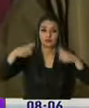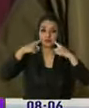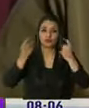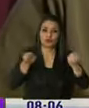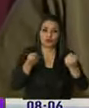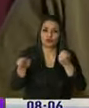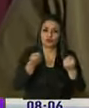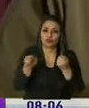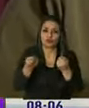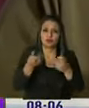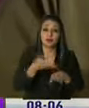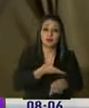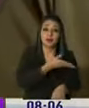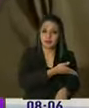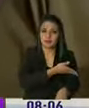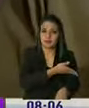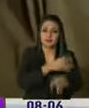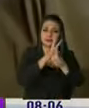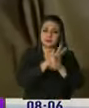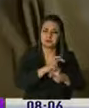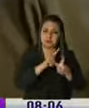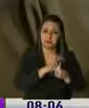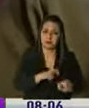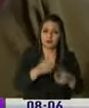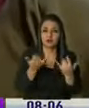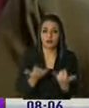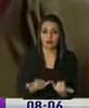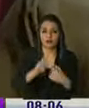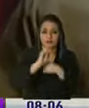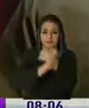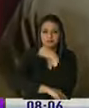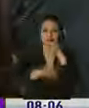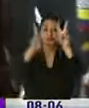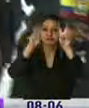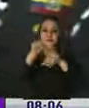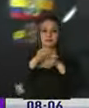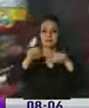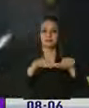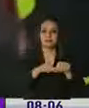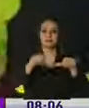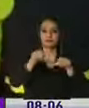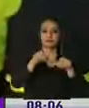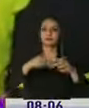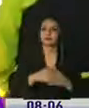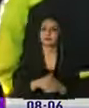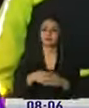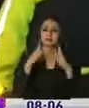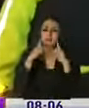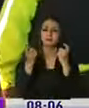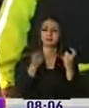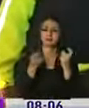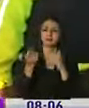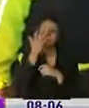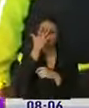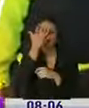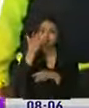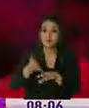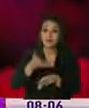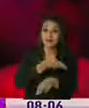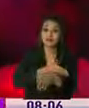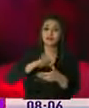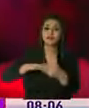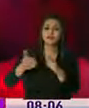el debido control preventivo y claro sancionador en un área administrativa, ¿no? La acción de control respondió a las molestias de la comunidad por